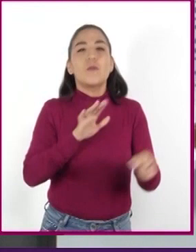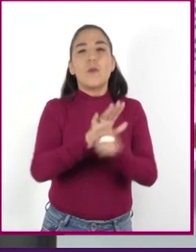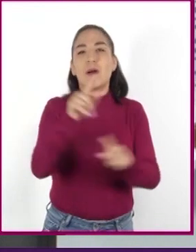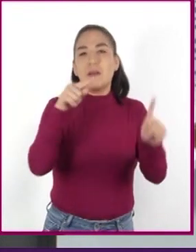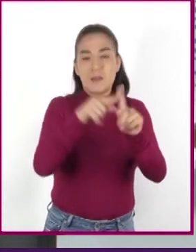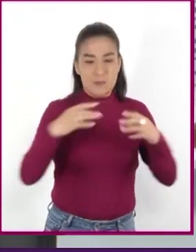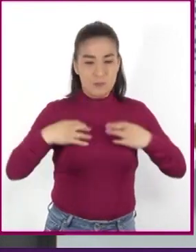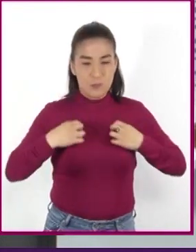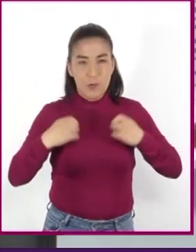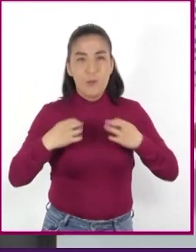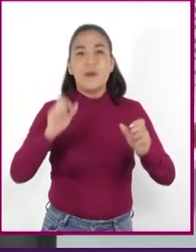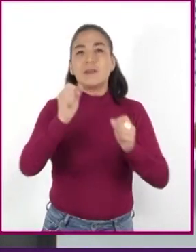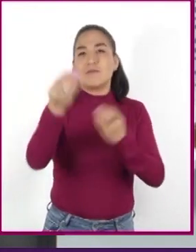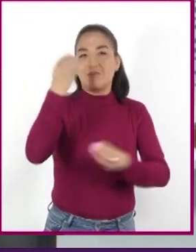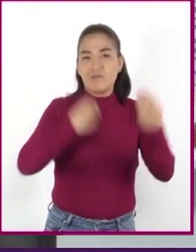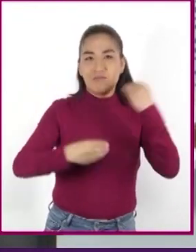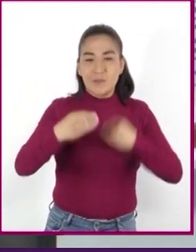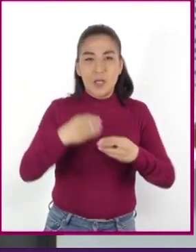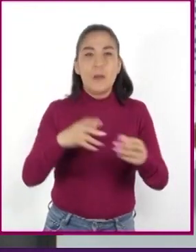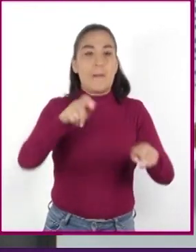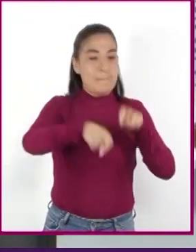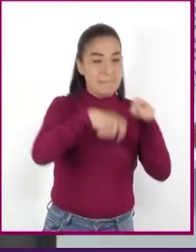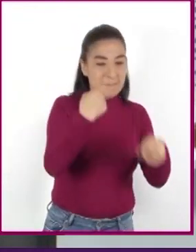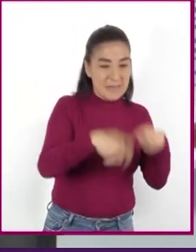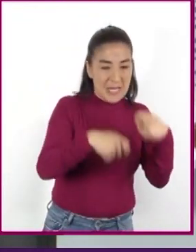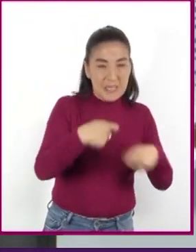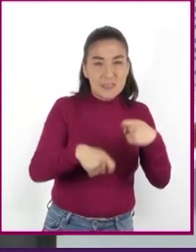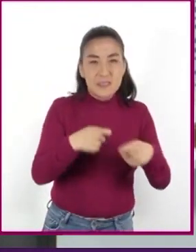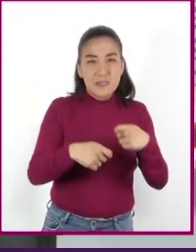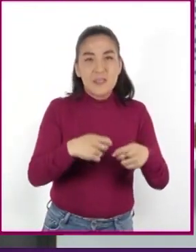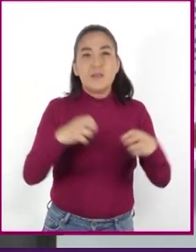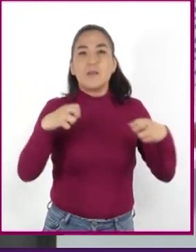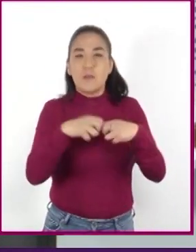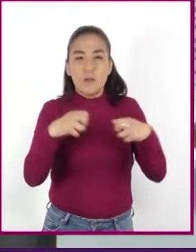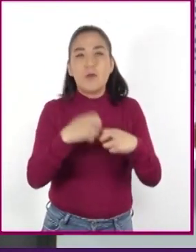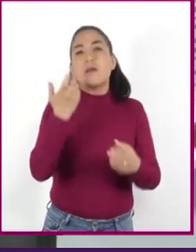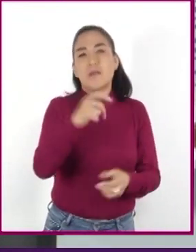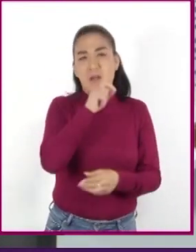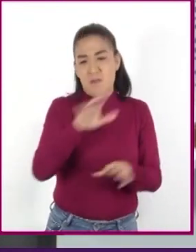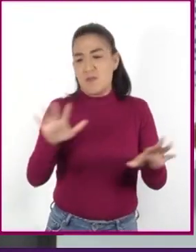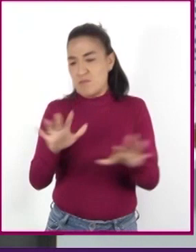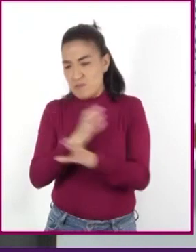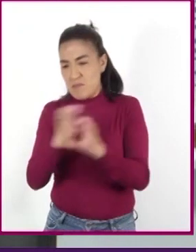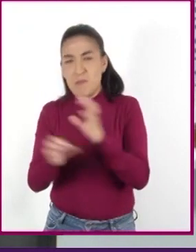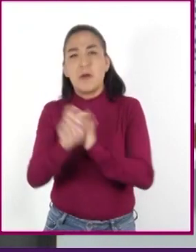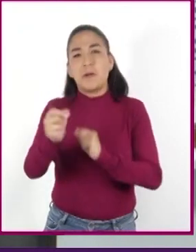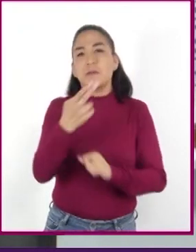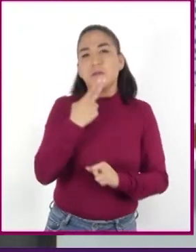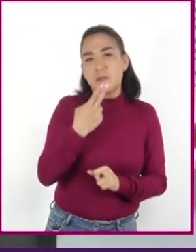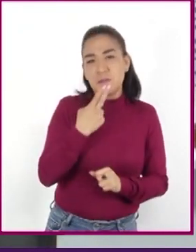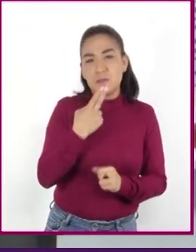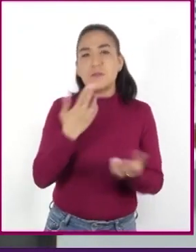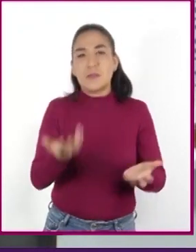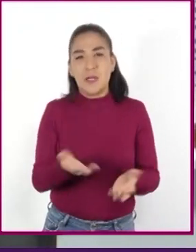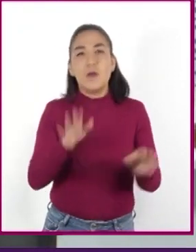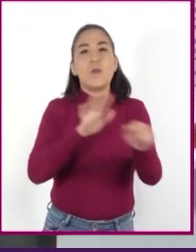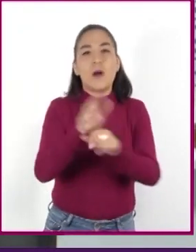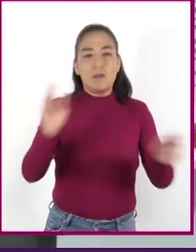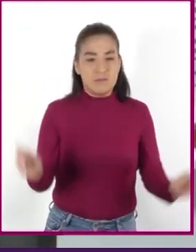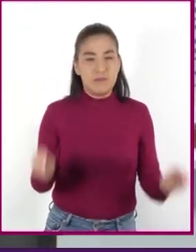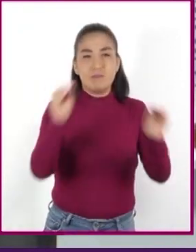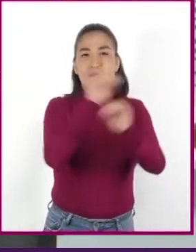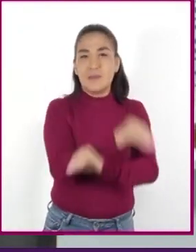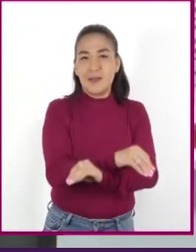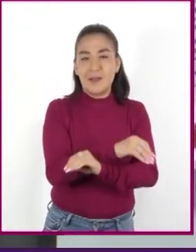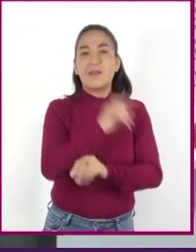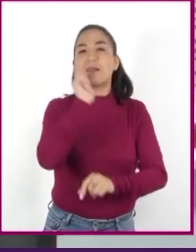de la ropa que vestimos, plásticos y accesorios que utilizamos se producen empleando materiales sintéticos,